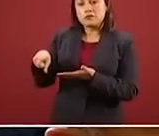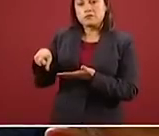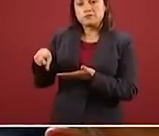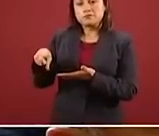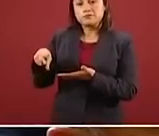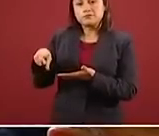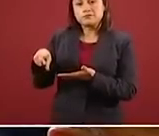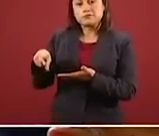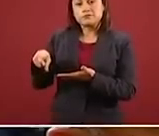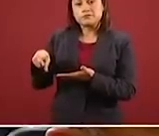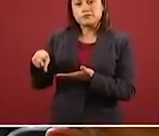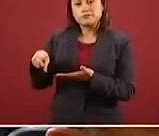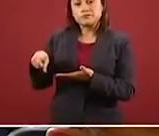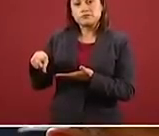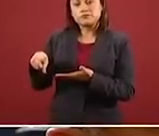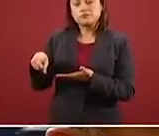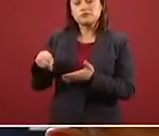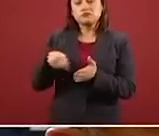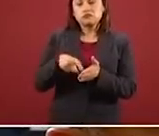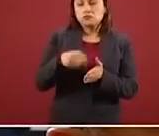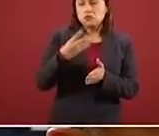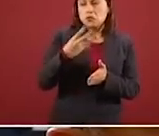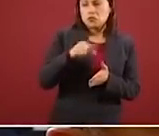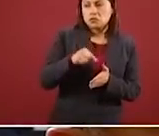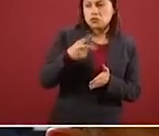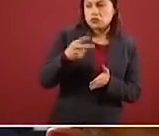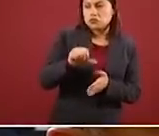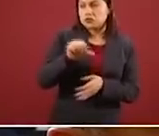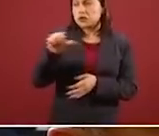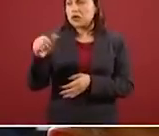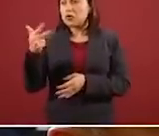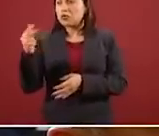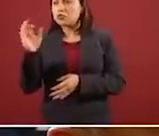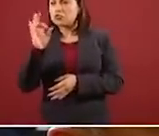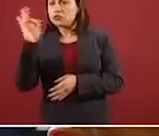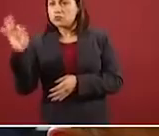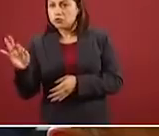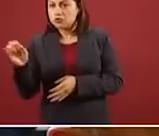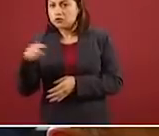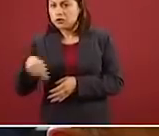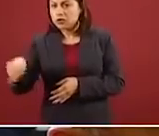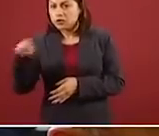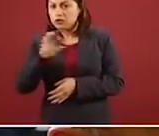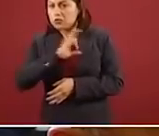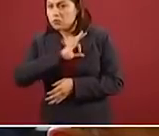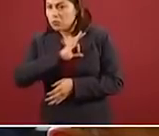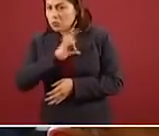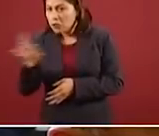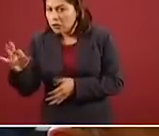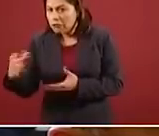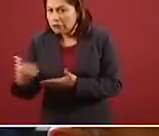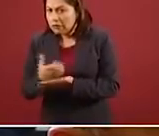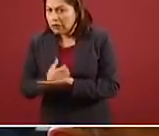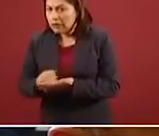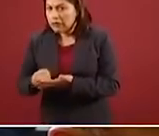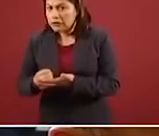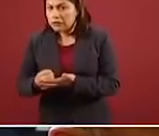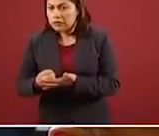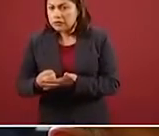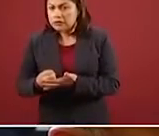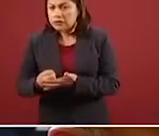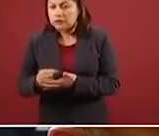que le dé de 4.2 al 8% para que el avión presidencial se pueda